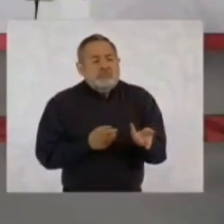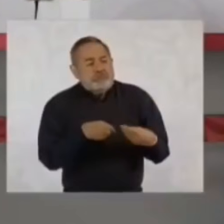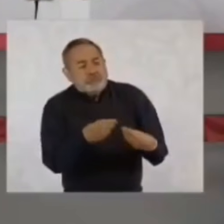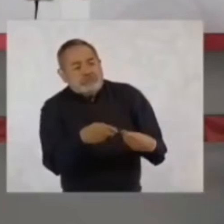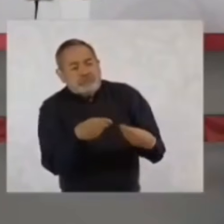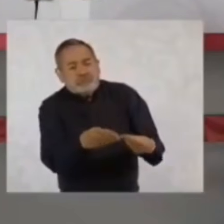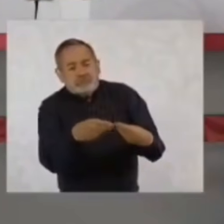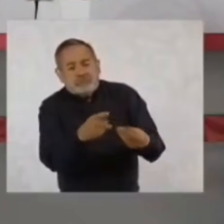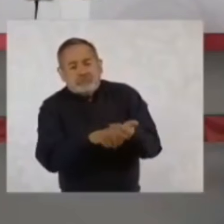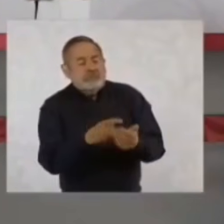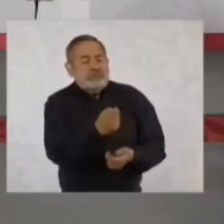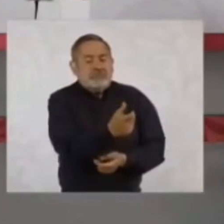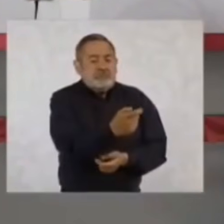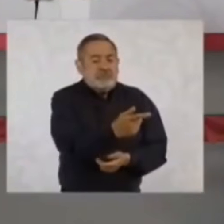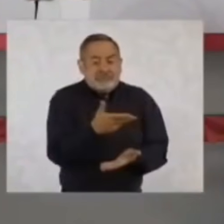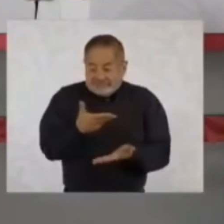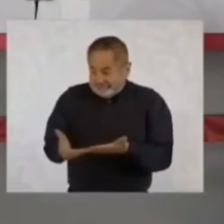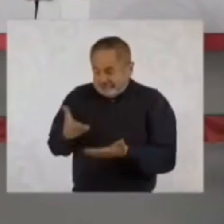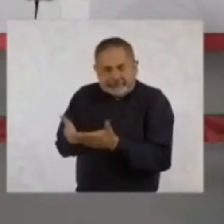Para el 2024, el